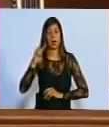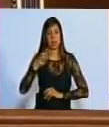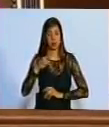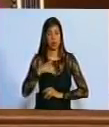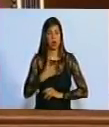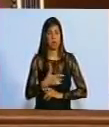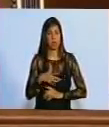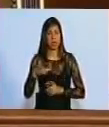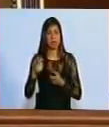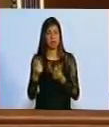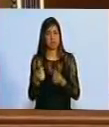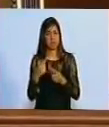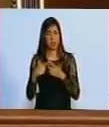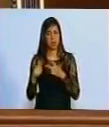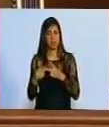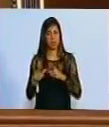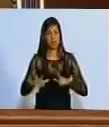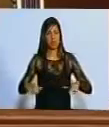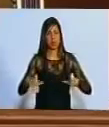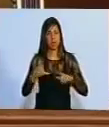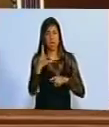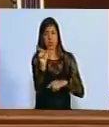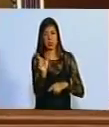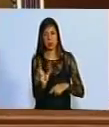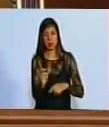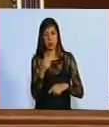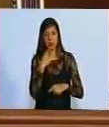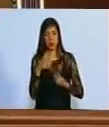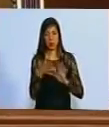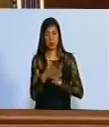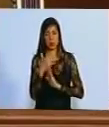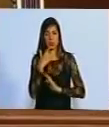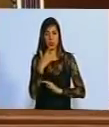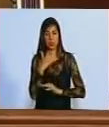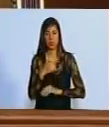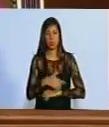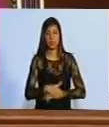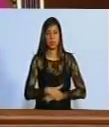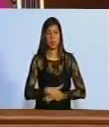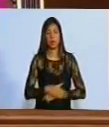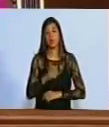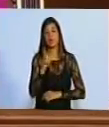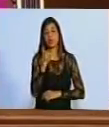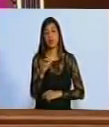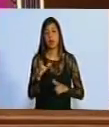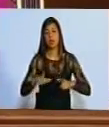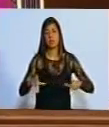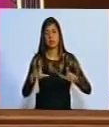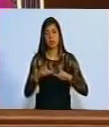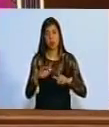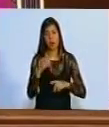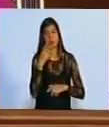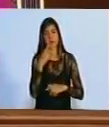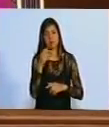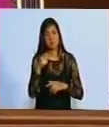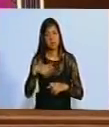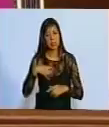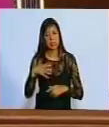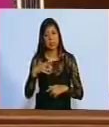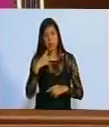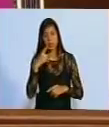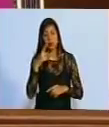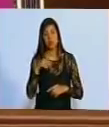a esos recursos en una región, un territorio muy rico, como todavía lo es, sino también la